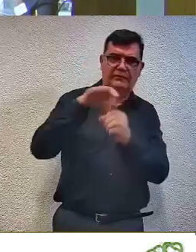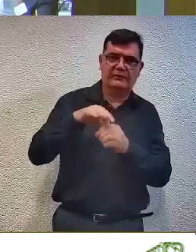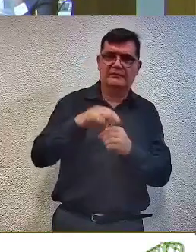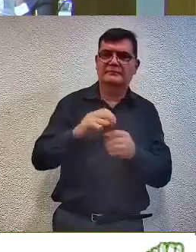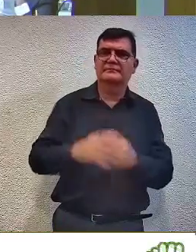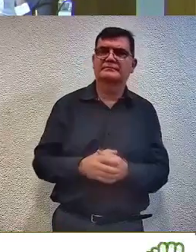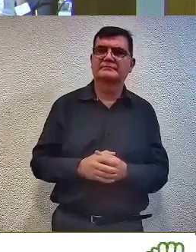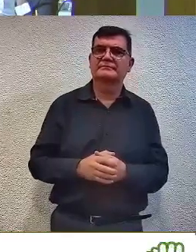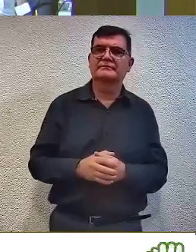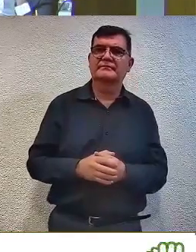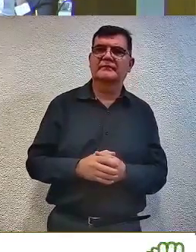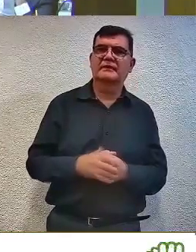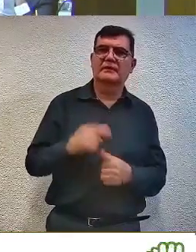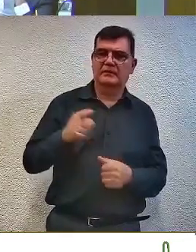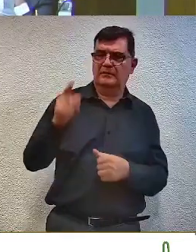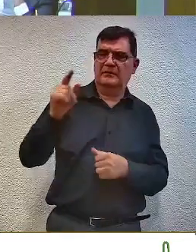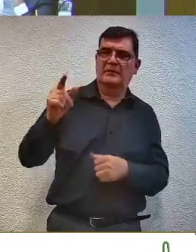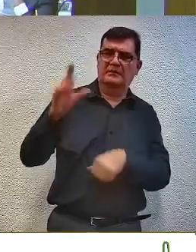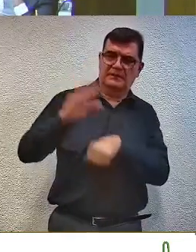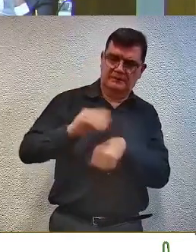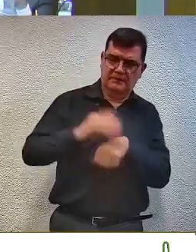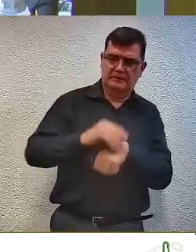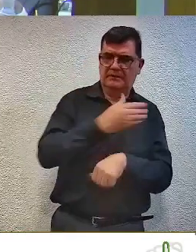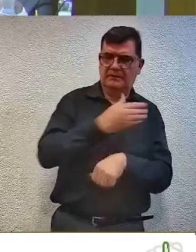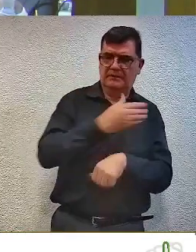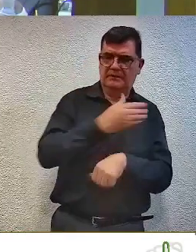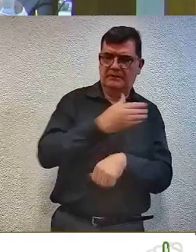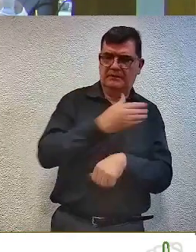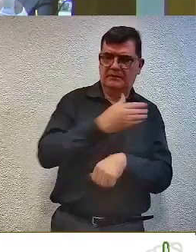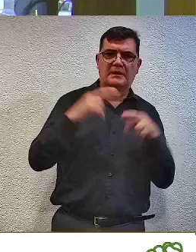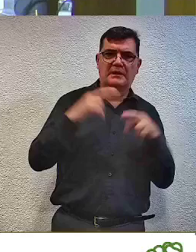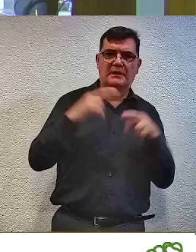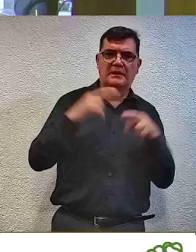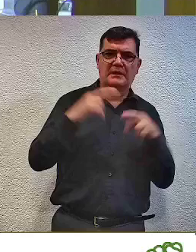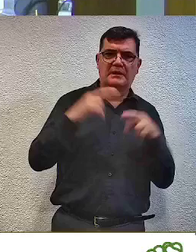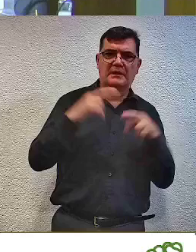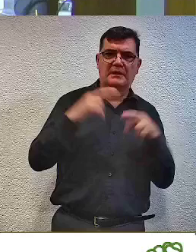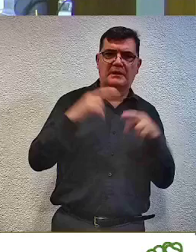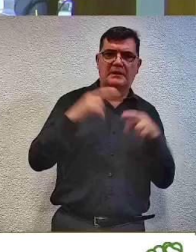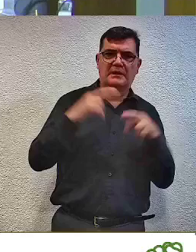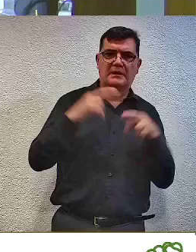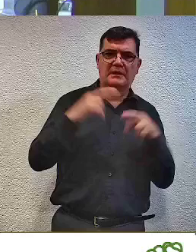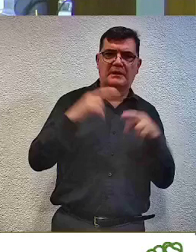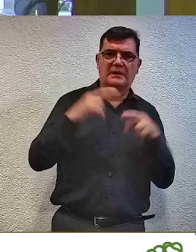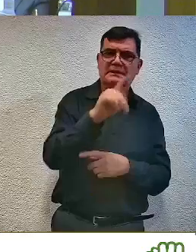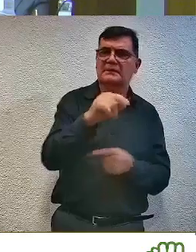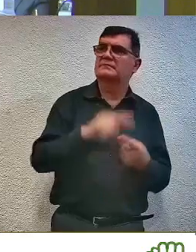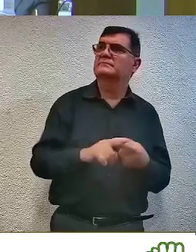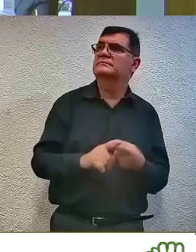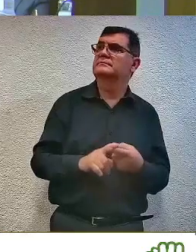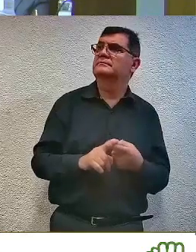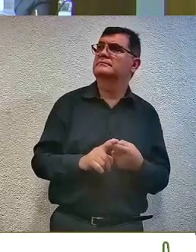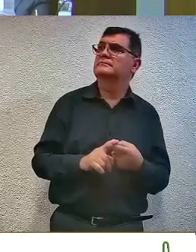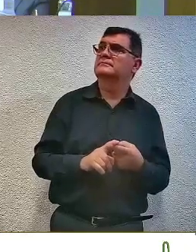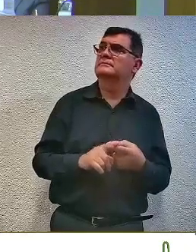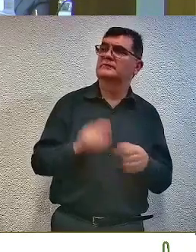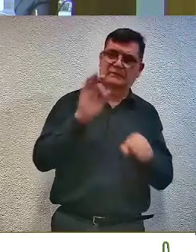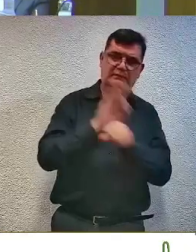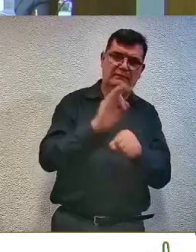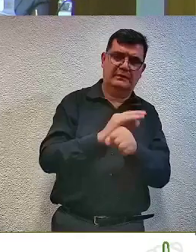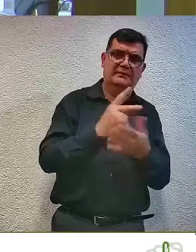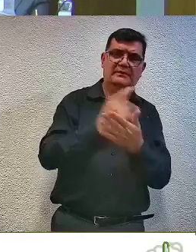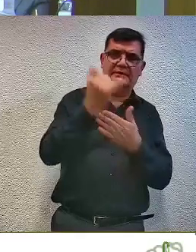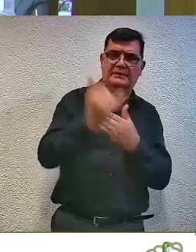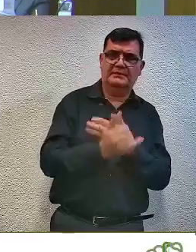favor. Con su autorización, magistrada presidenta. Magistrado ponente Daniel Preciado Temiquel. Con los